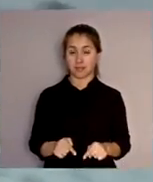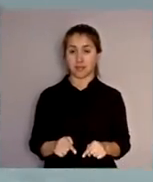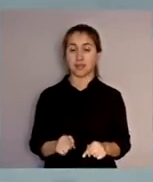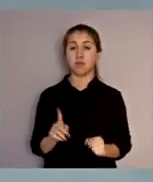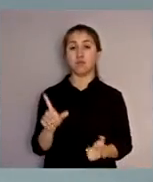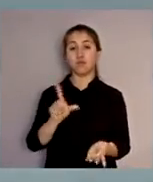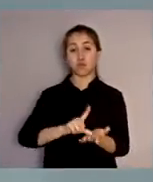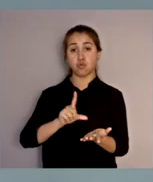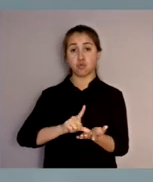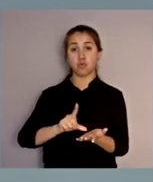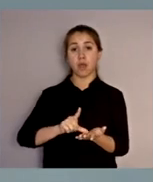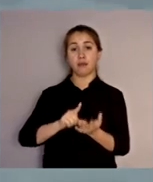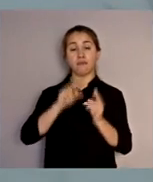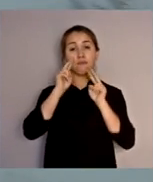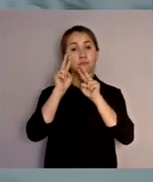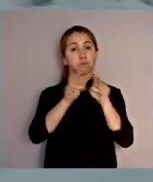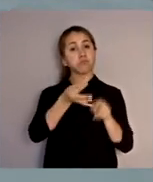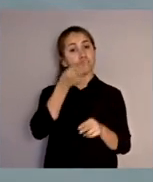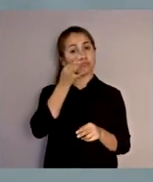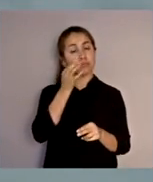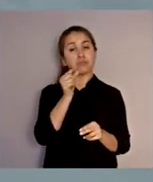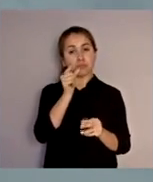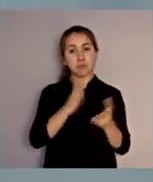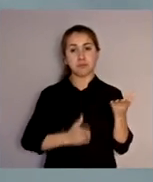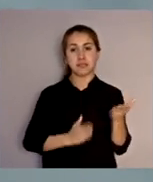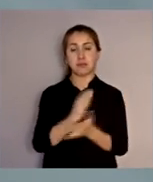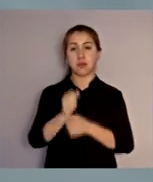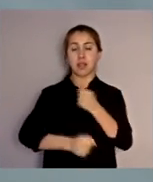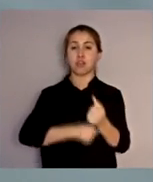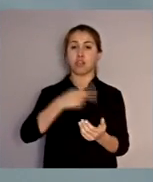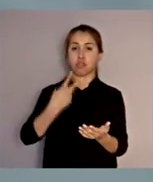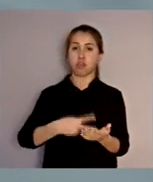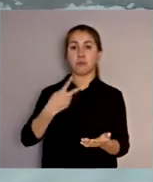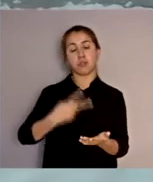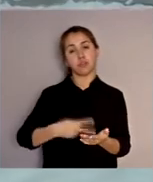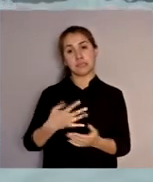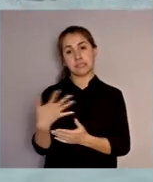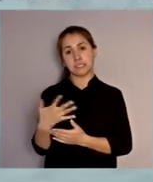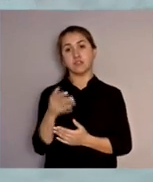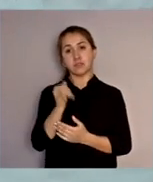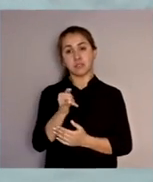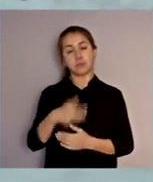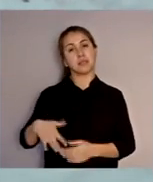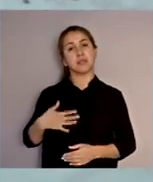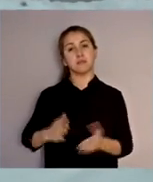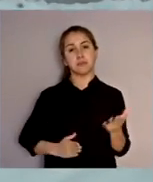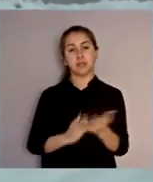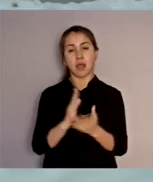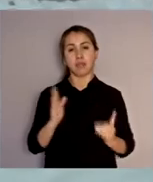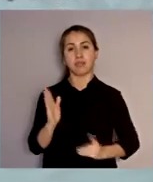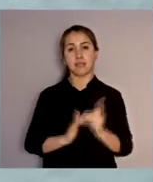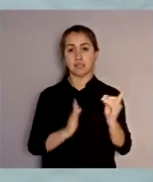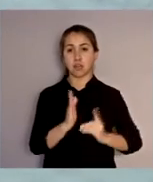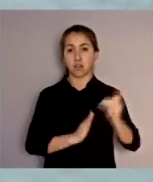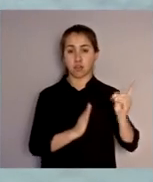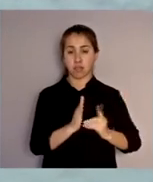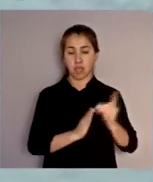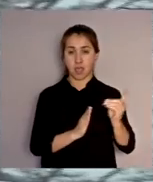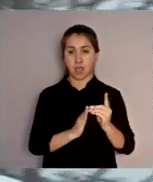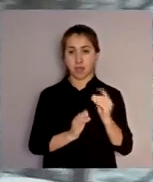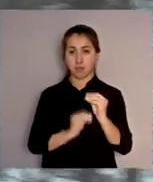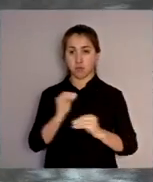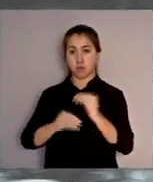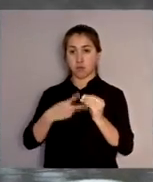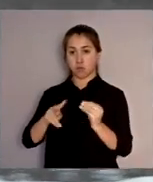los lugares que observamos cuando partimos en la época entre el 2000 y el 2005, siempre con la intención de desarrollar el producto